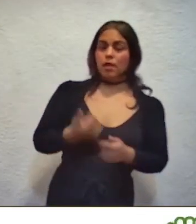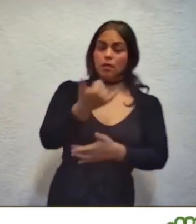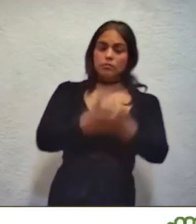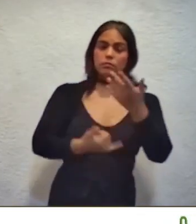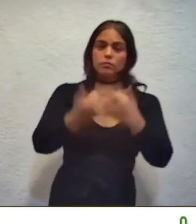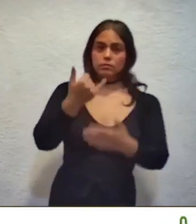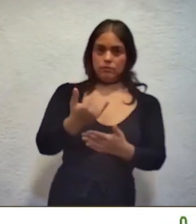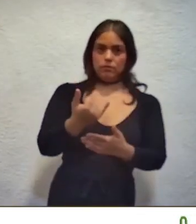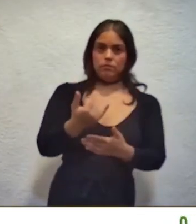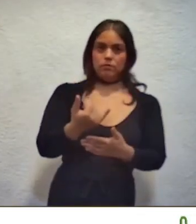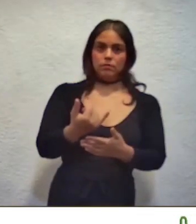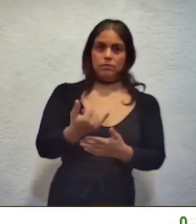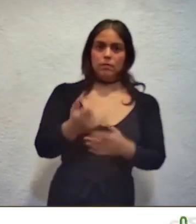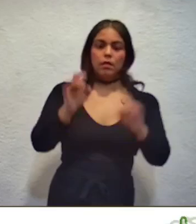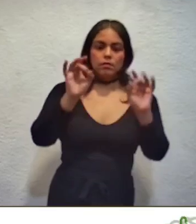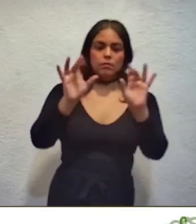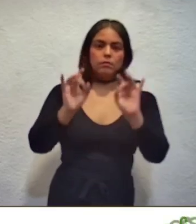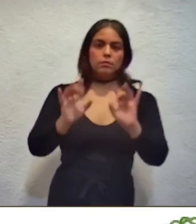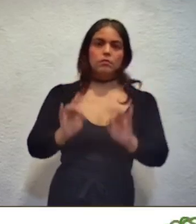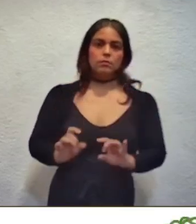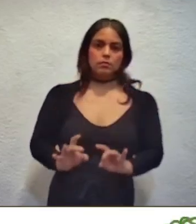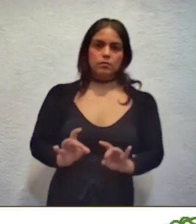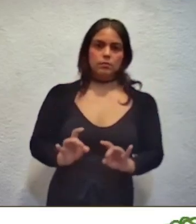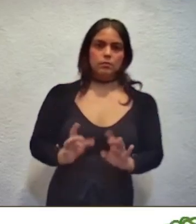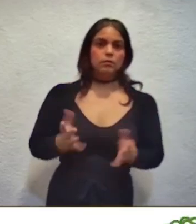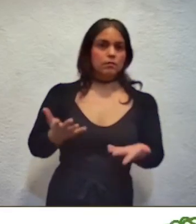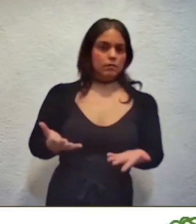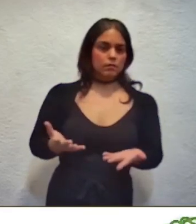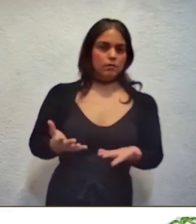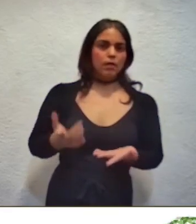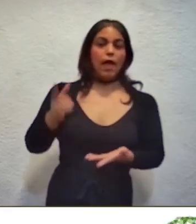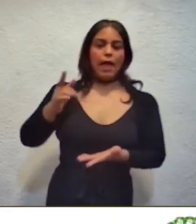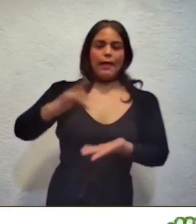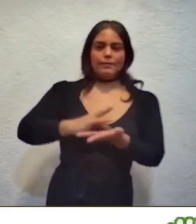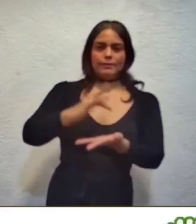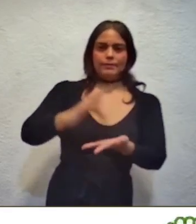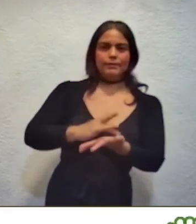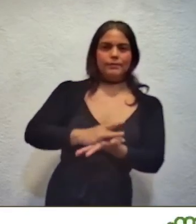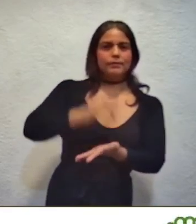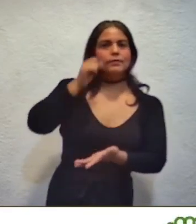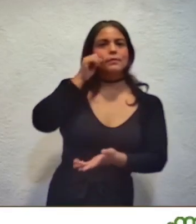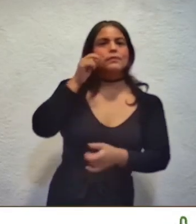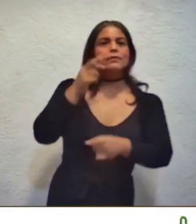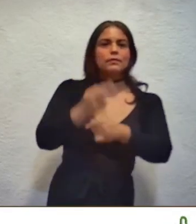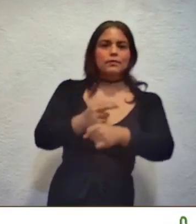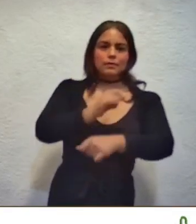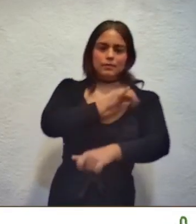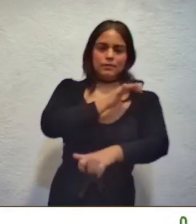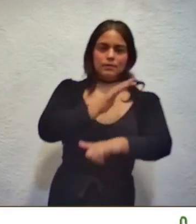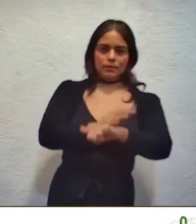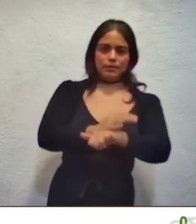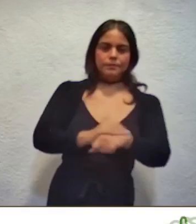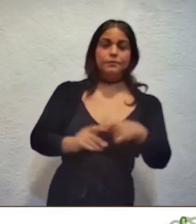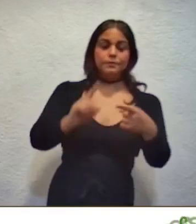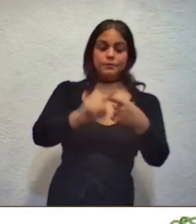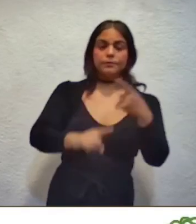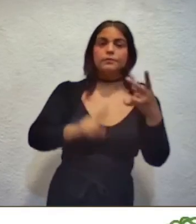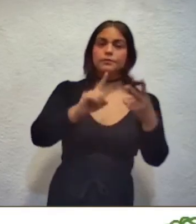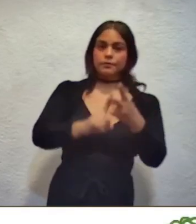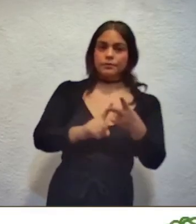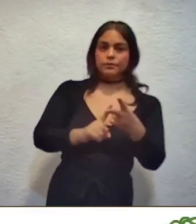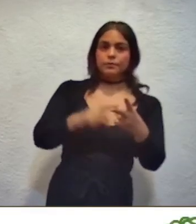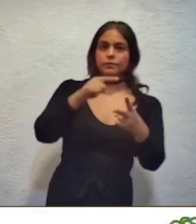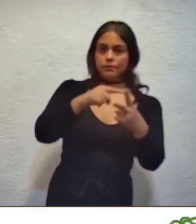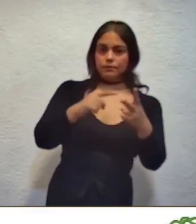de los asuntos que nos ocupan se realizarán con el apoyo del secretario general de Acuerdos. Los asuntos primero y segundo listados